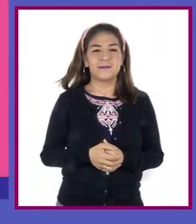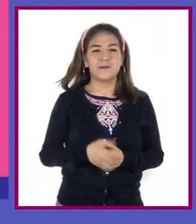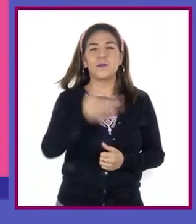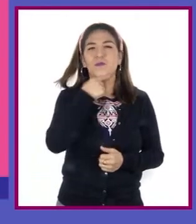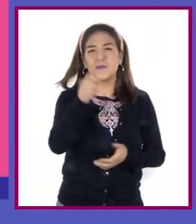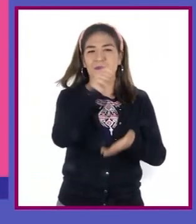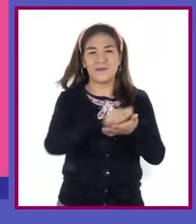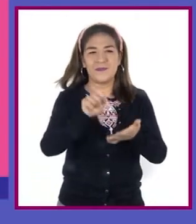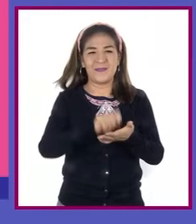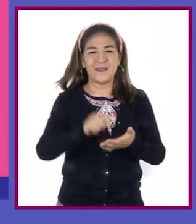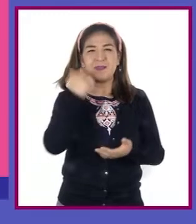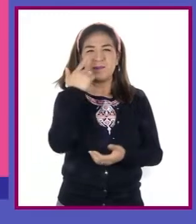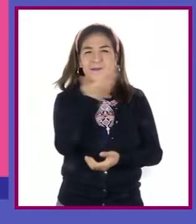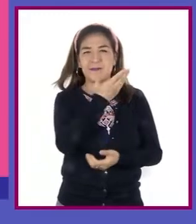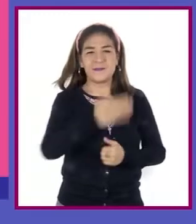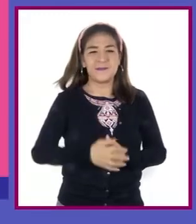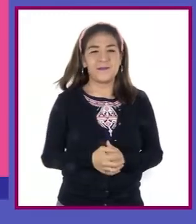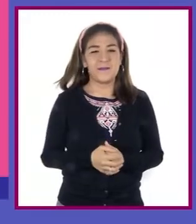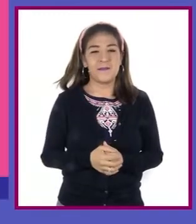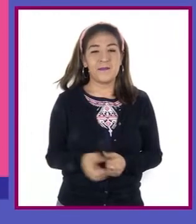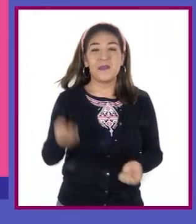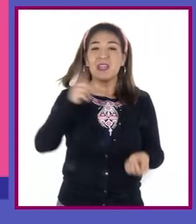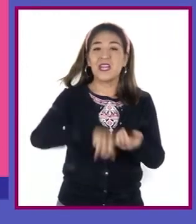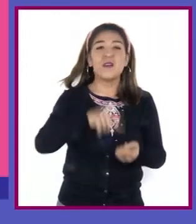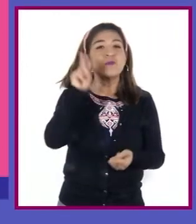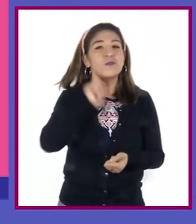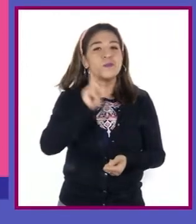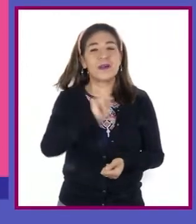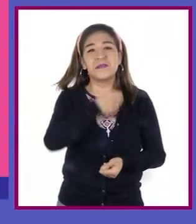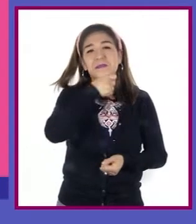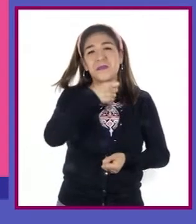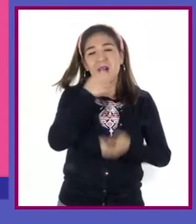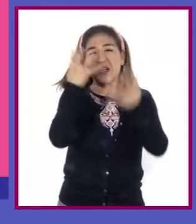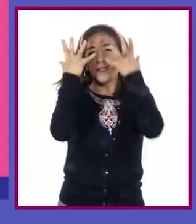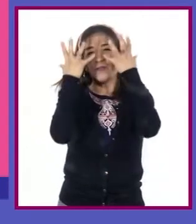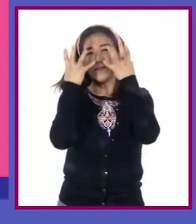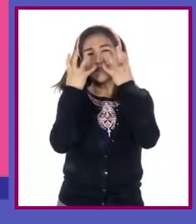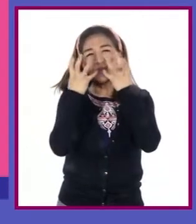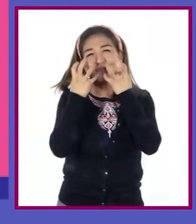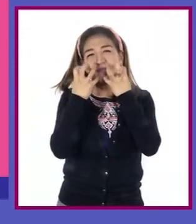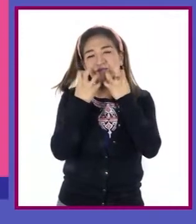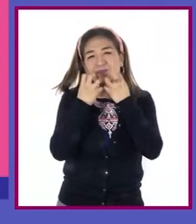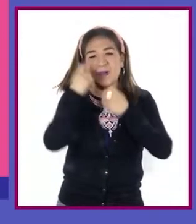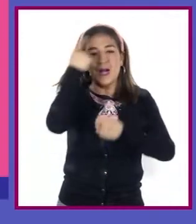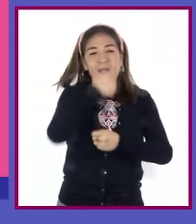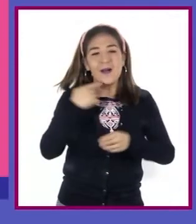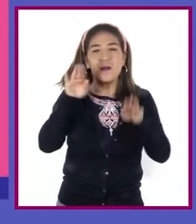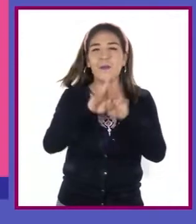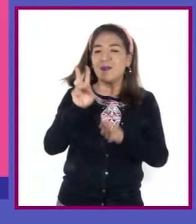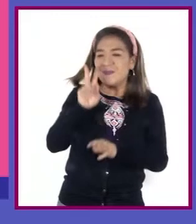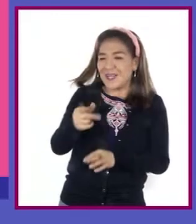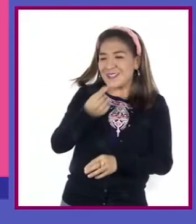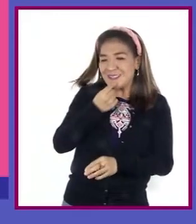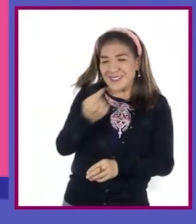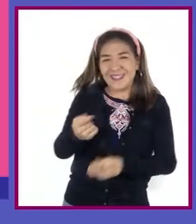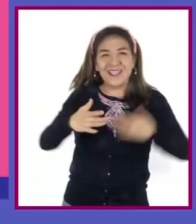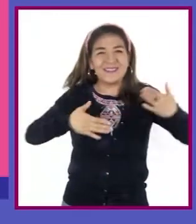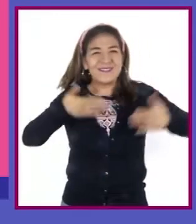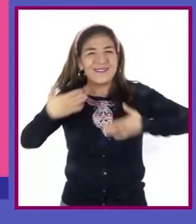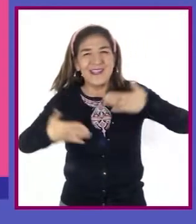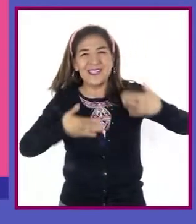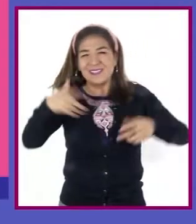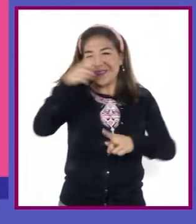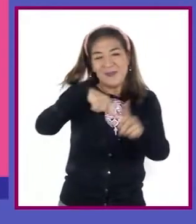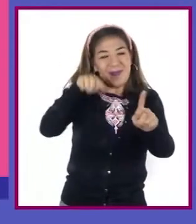Baudelaire. La viejecilla arrugada sentíase, llena de regocijo al ver a la linda criatura festejada por